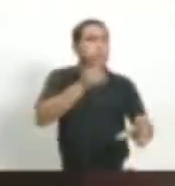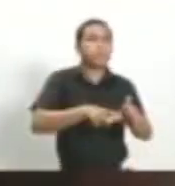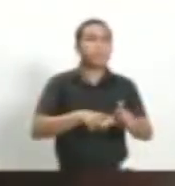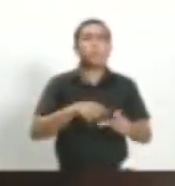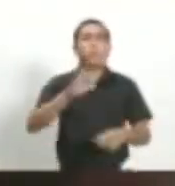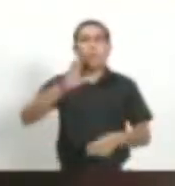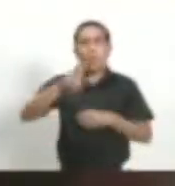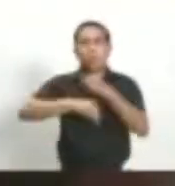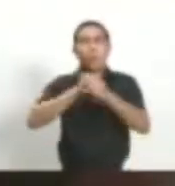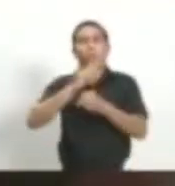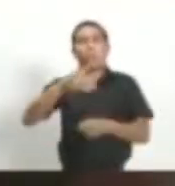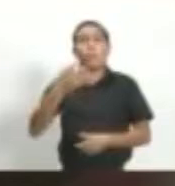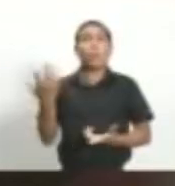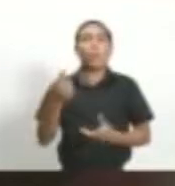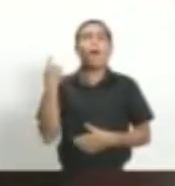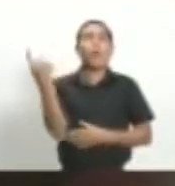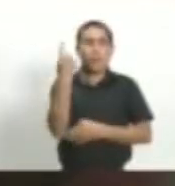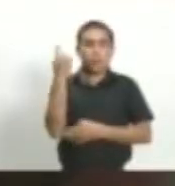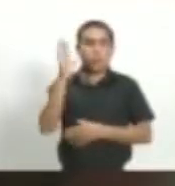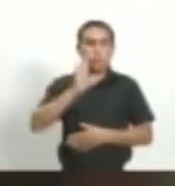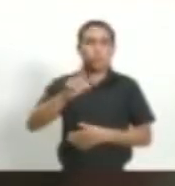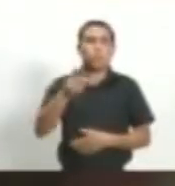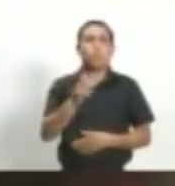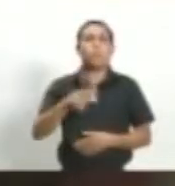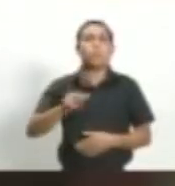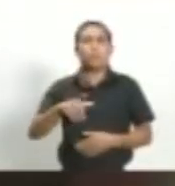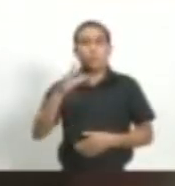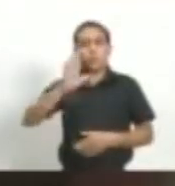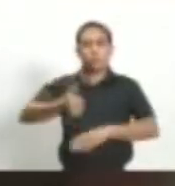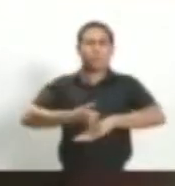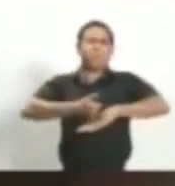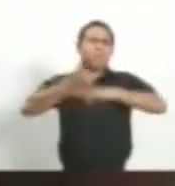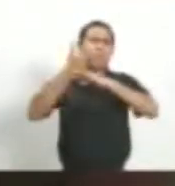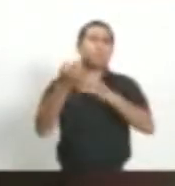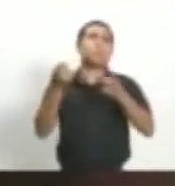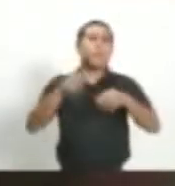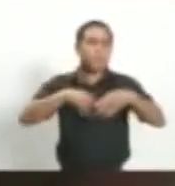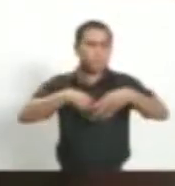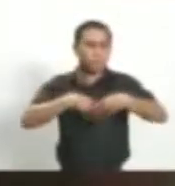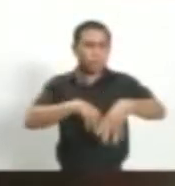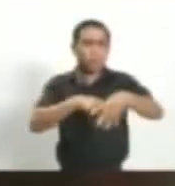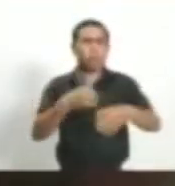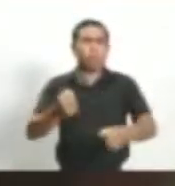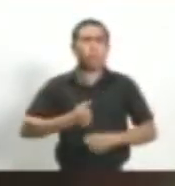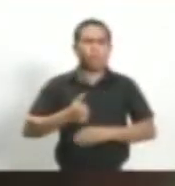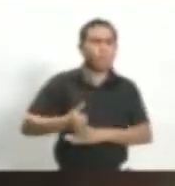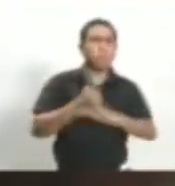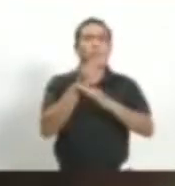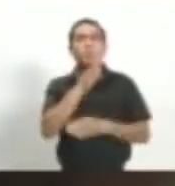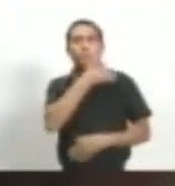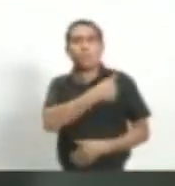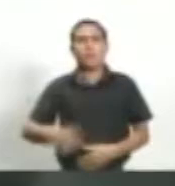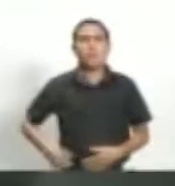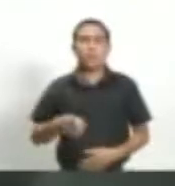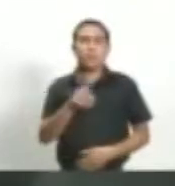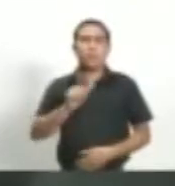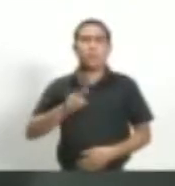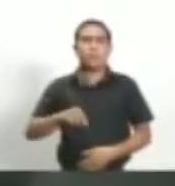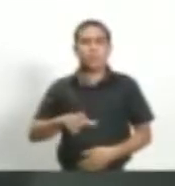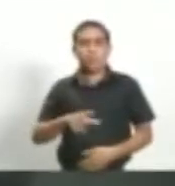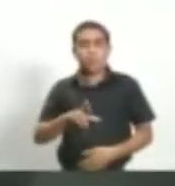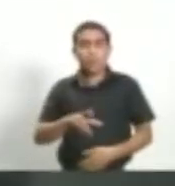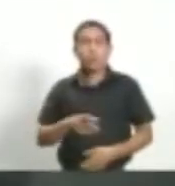nombrado general de las fuerzas militares y posteriormente comandante de las fuerzas militares en el gobierno de Ernesto Samper. También tuvo